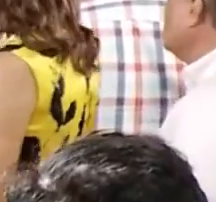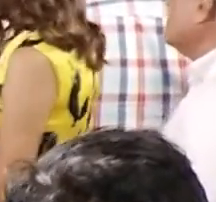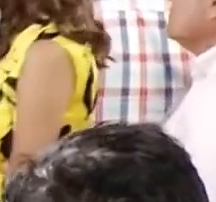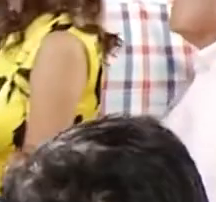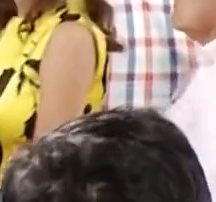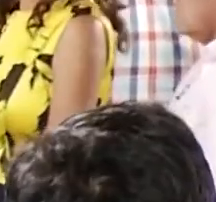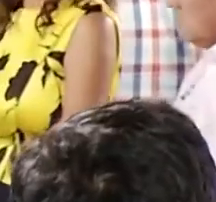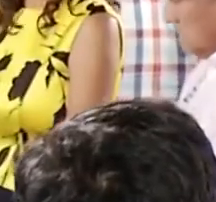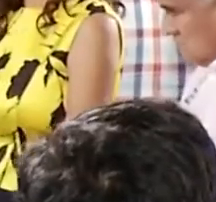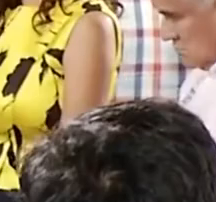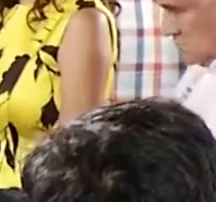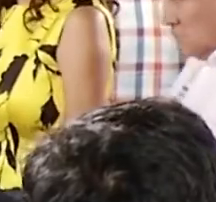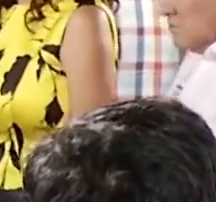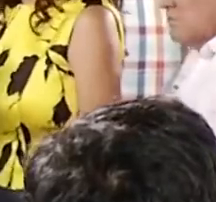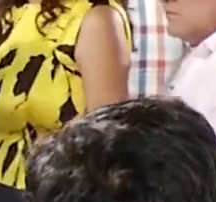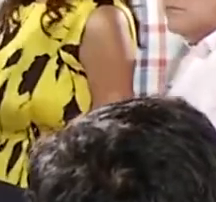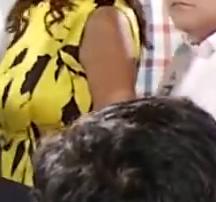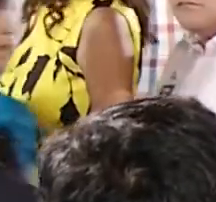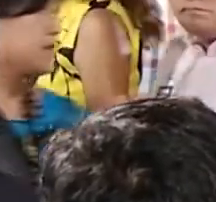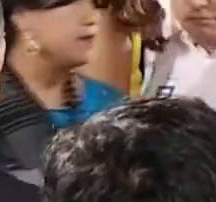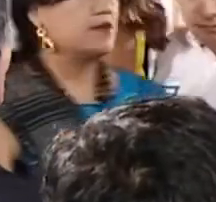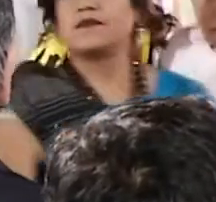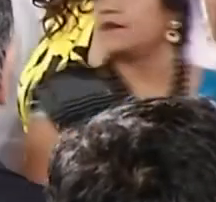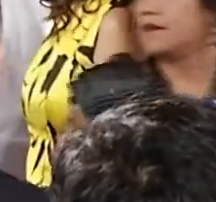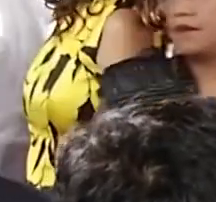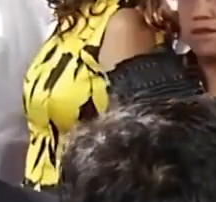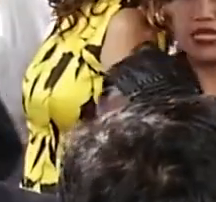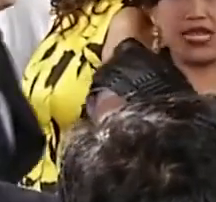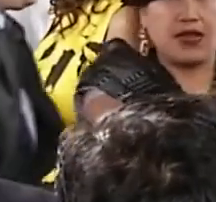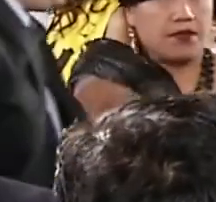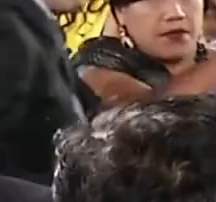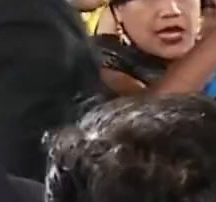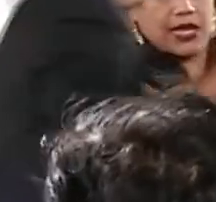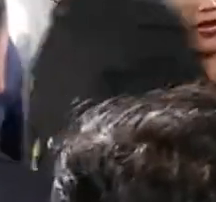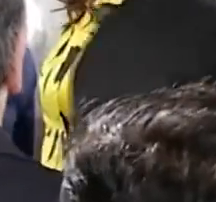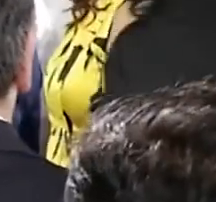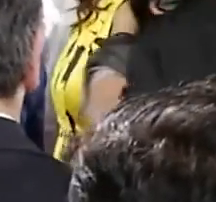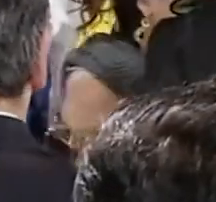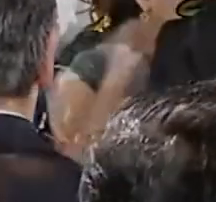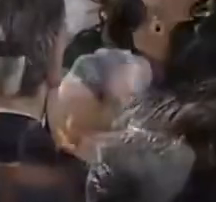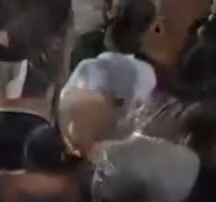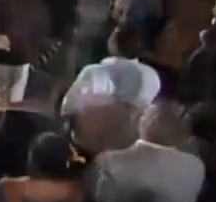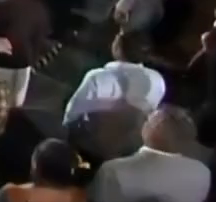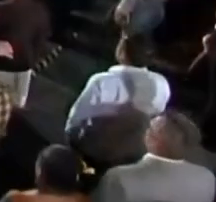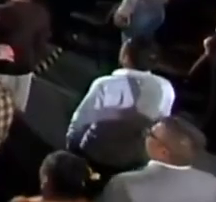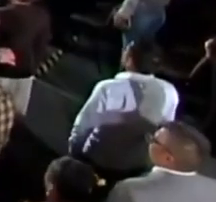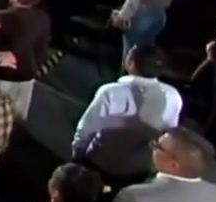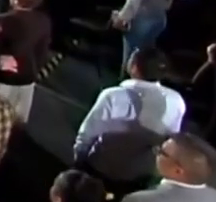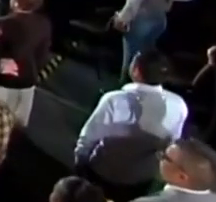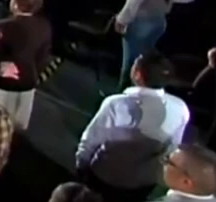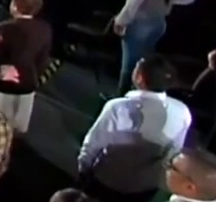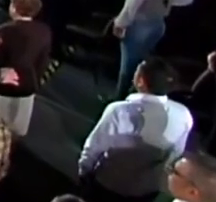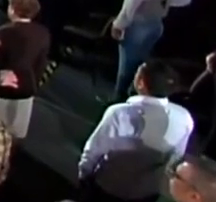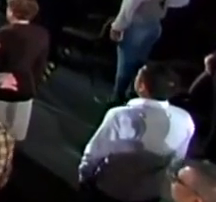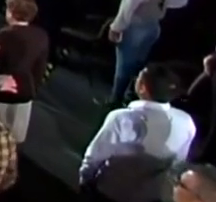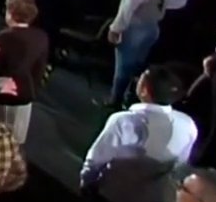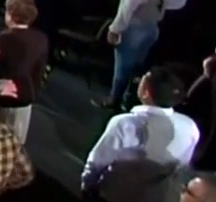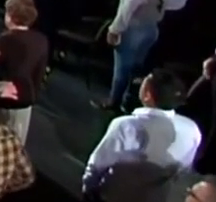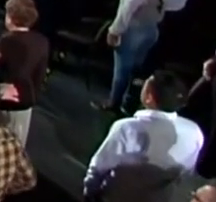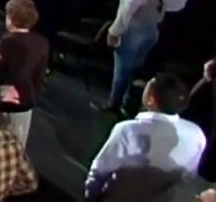En posición de firmes y con el debido respeto, entonemos las notas de nuestro himno nacional.